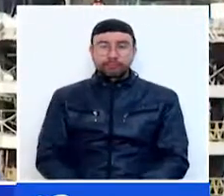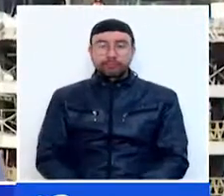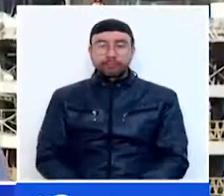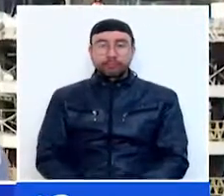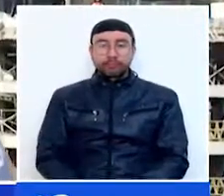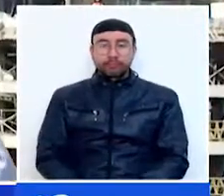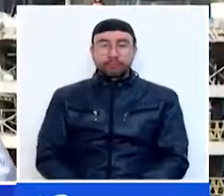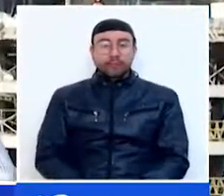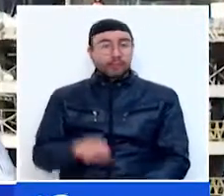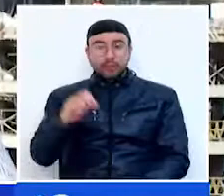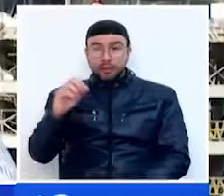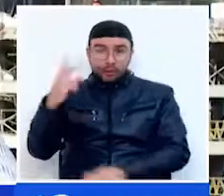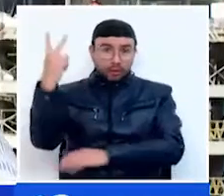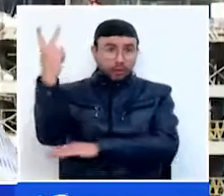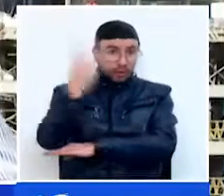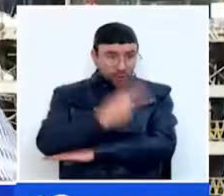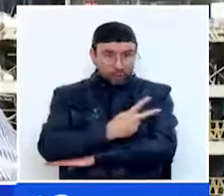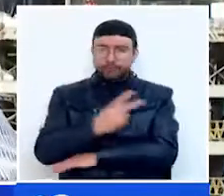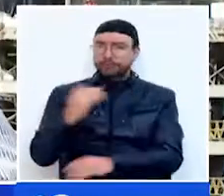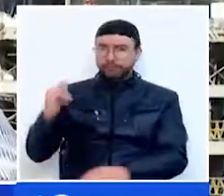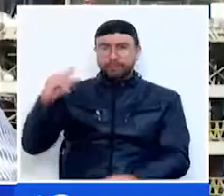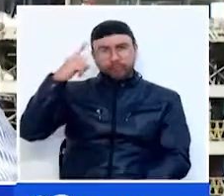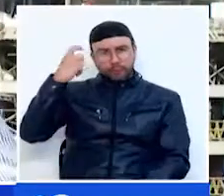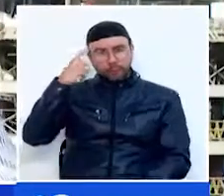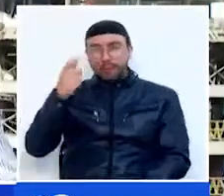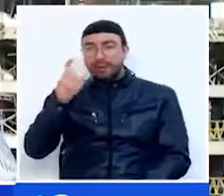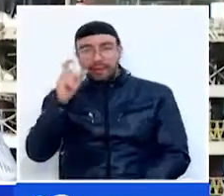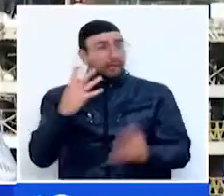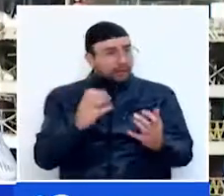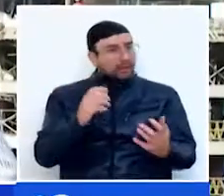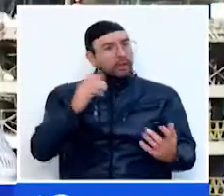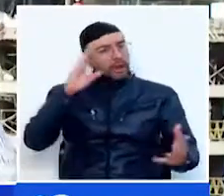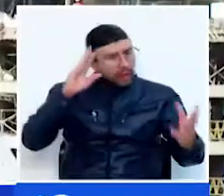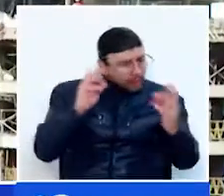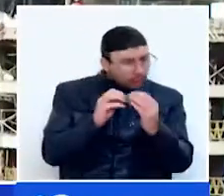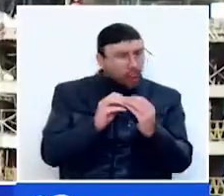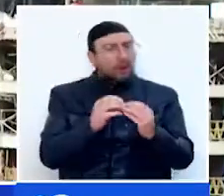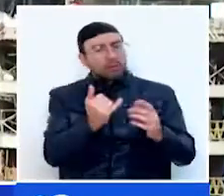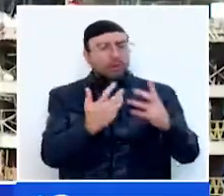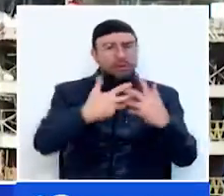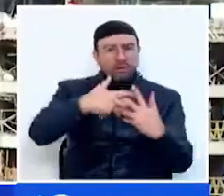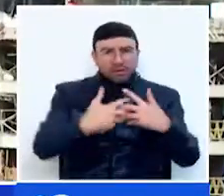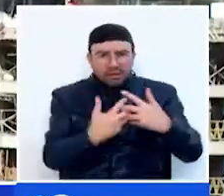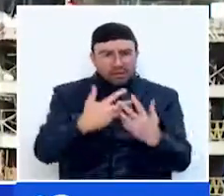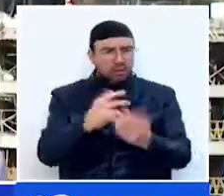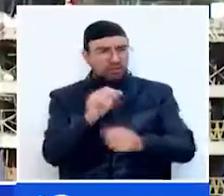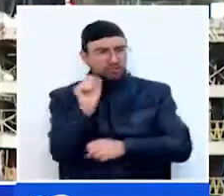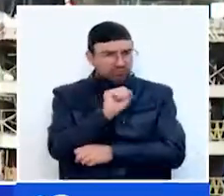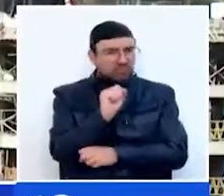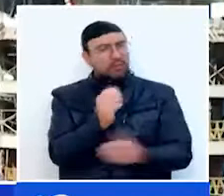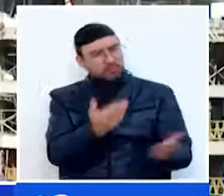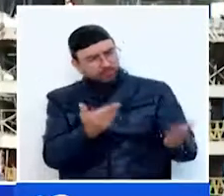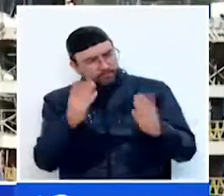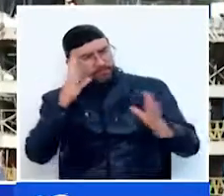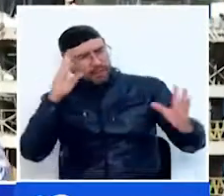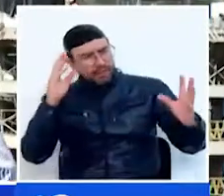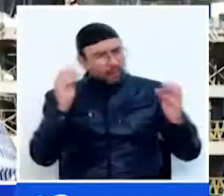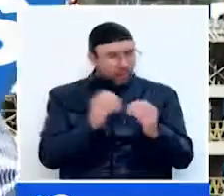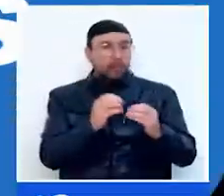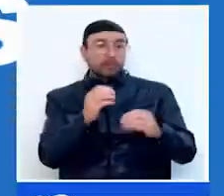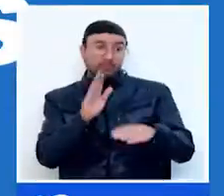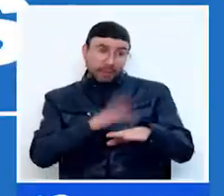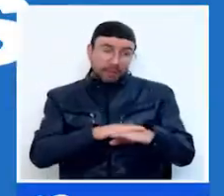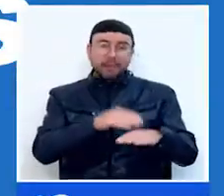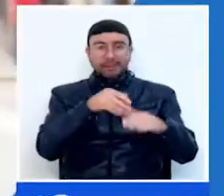Por segundo día consecutivo, el gobernador de Caldas busca acercamiento con los transportadores para permitir que ingresen los alimentos a esta zona del